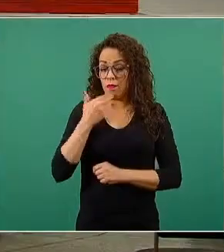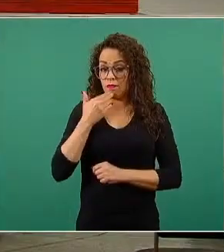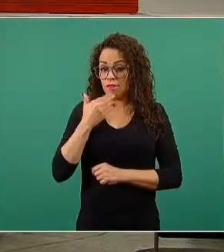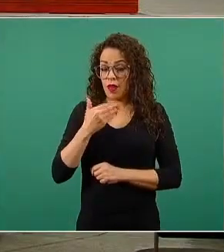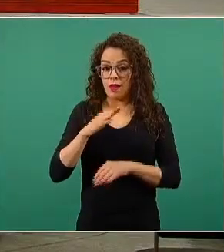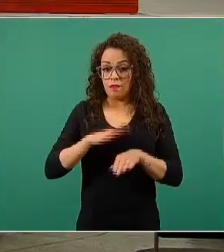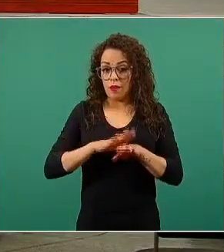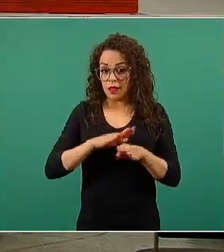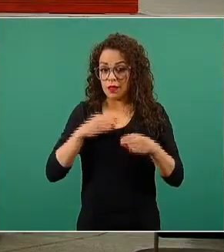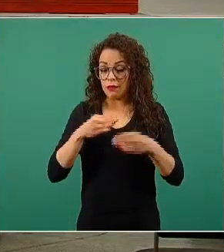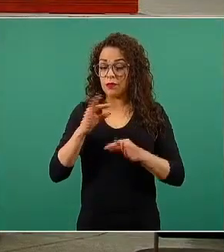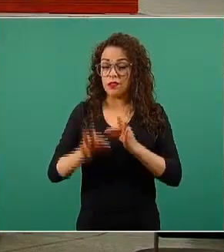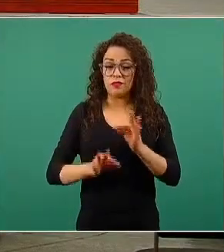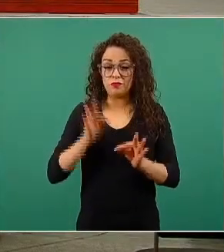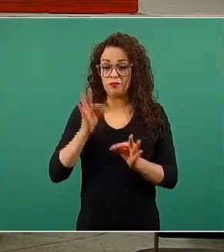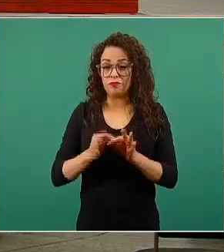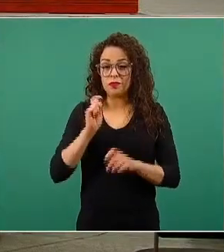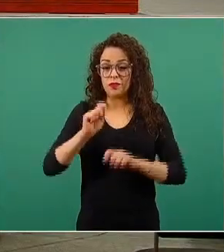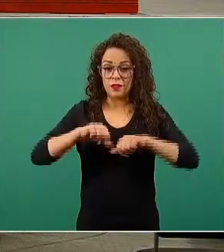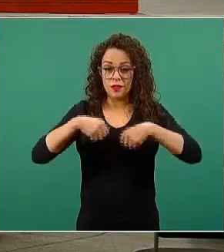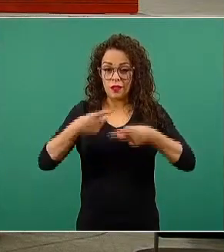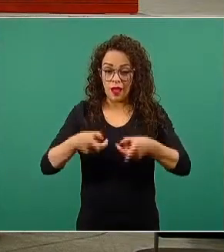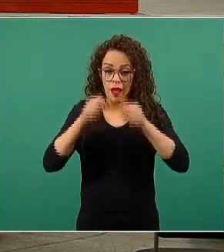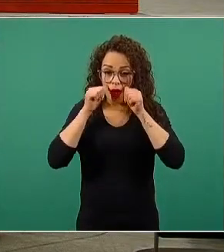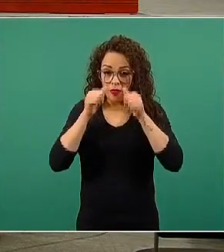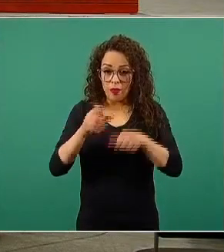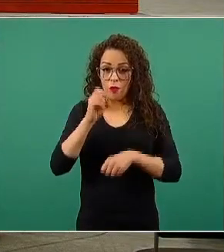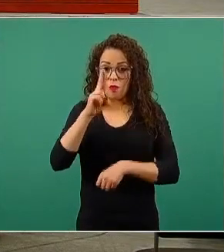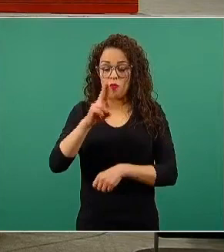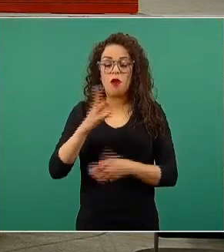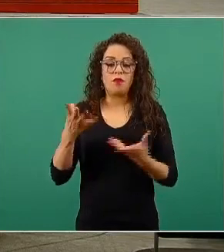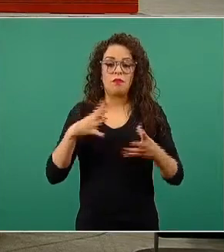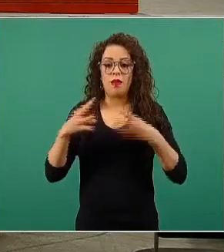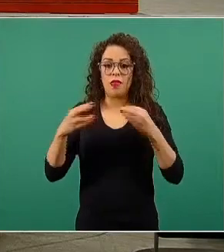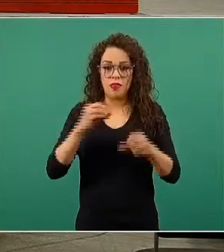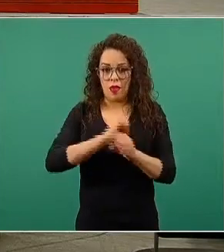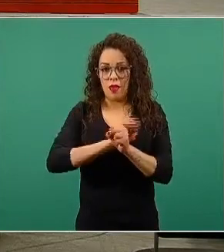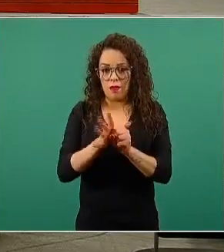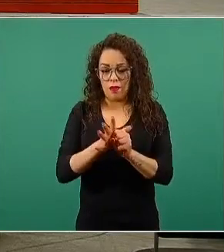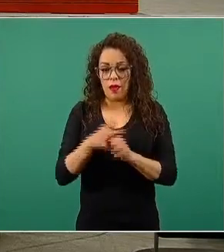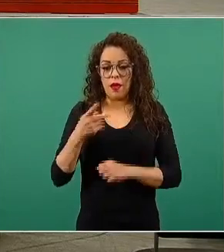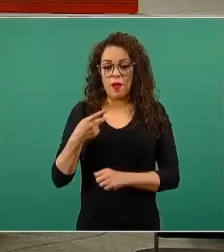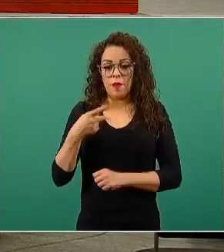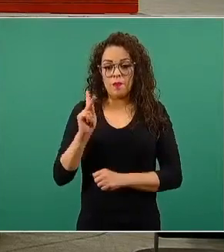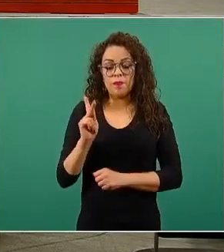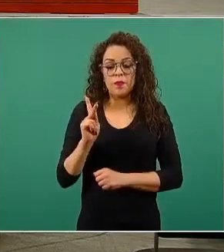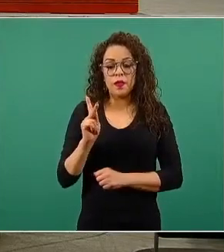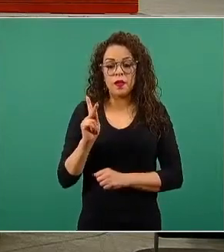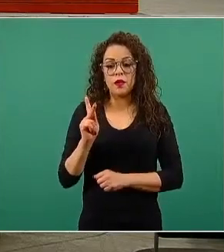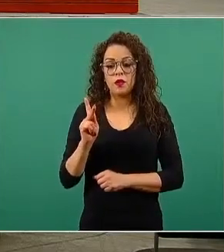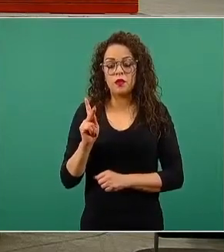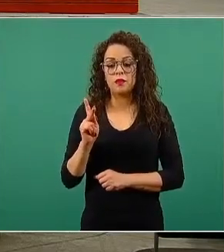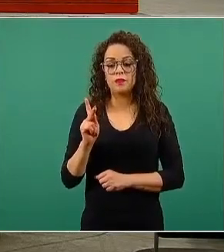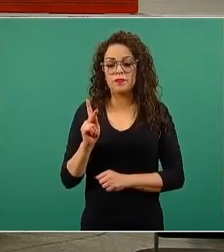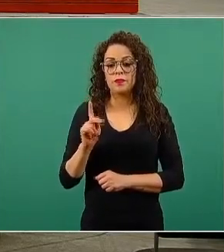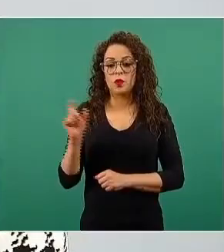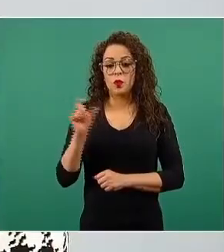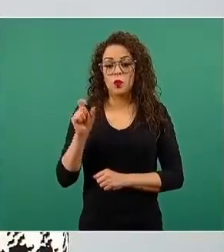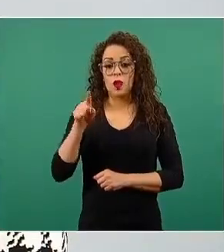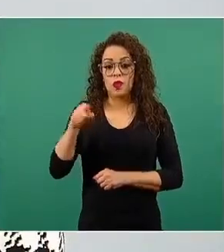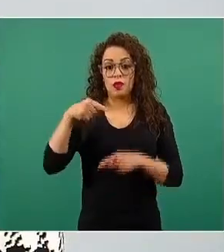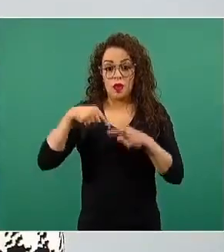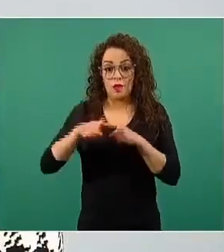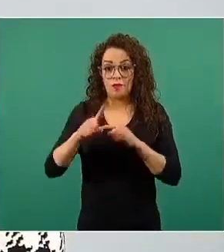específico de la atención de la pandemia. Sin embargo, el doctor al principio de la presentación,